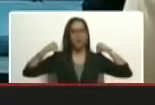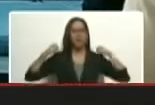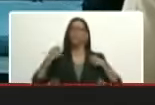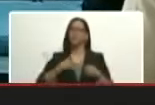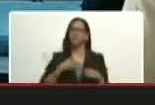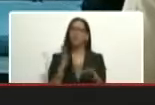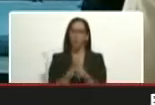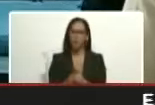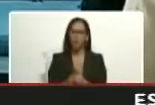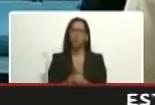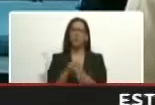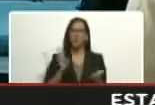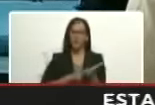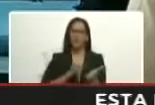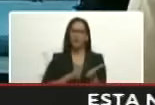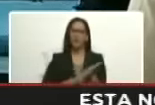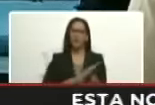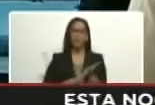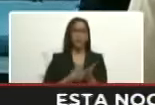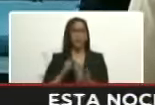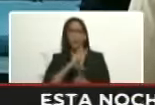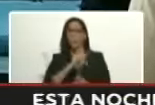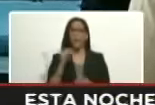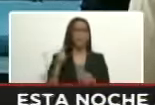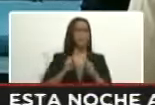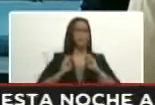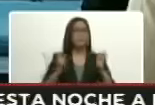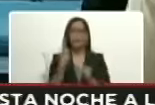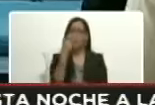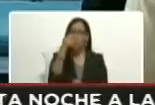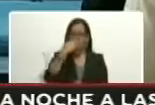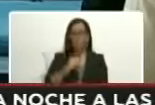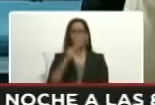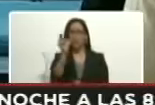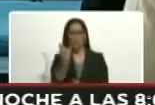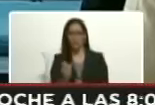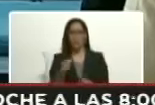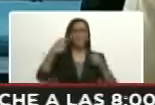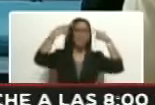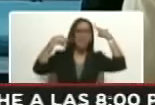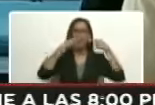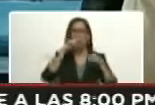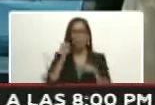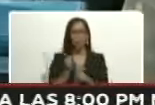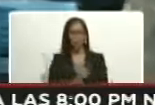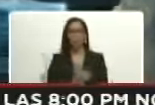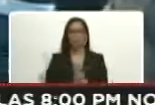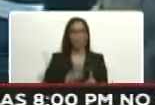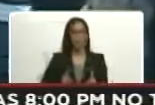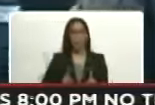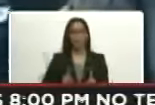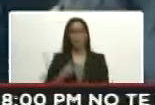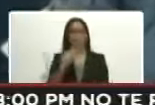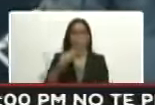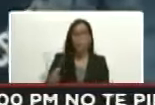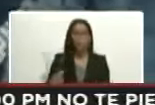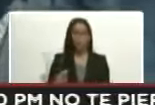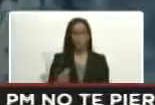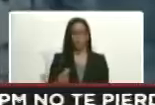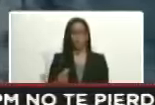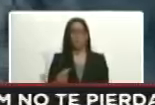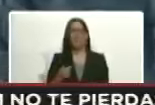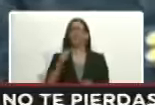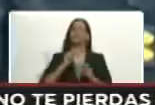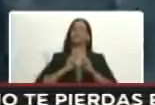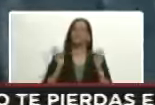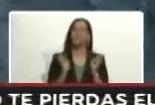verdad. No es un tema de un hombre. No, ni Chávez, ni Maduro. No. Es